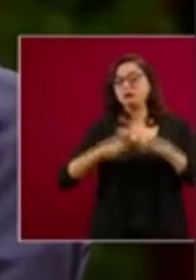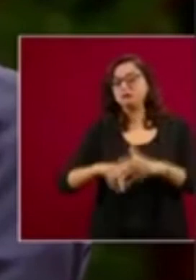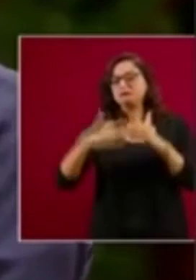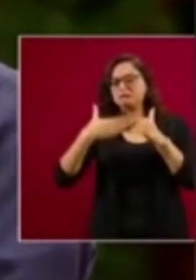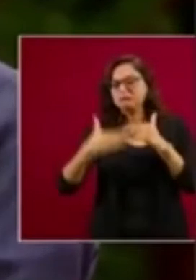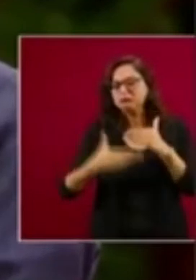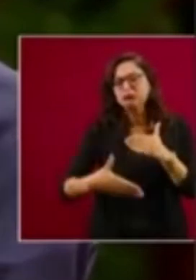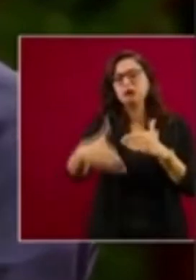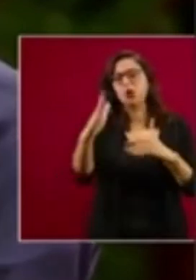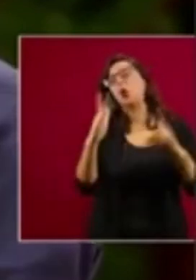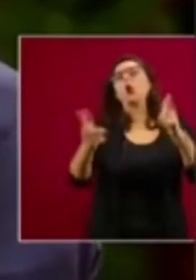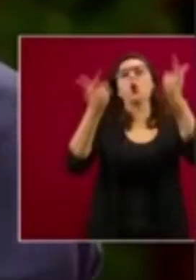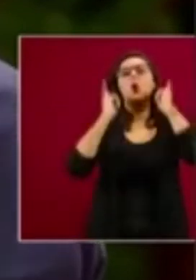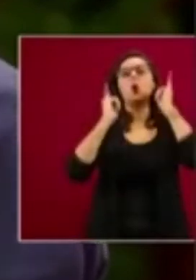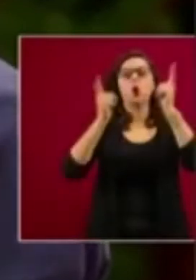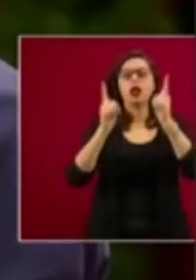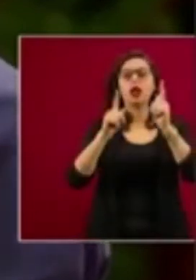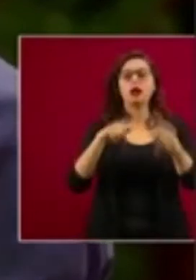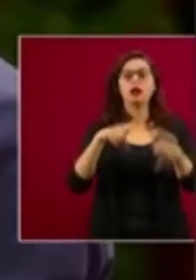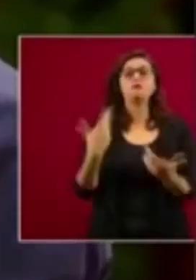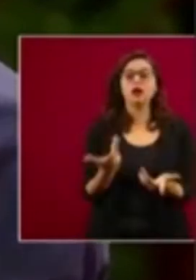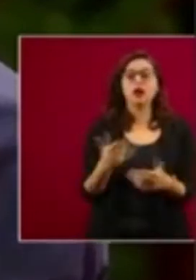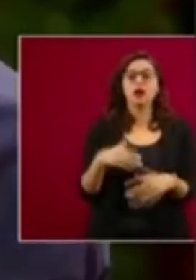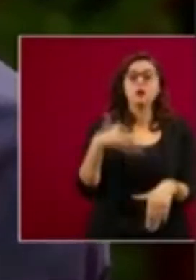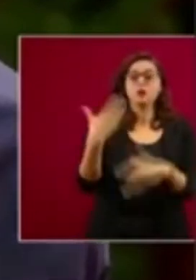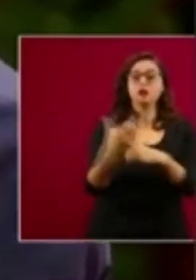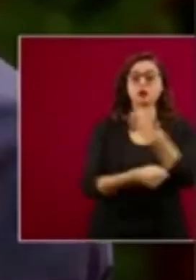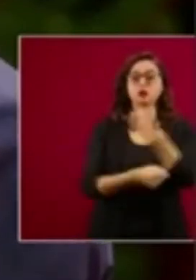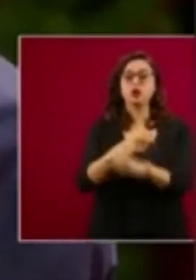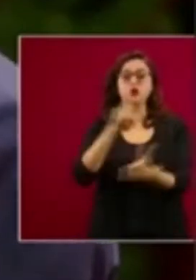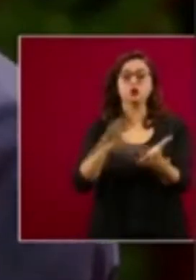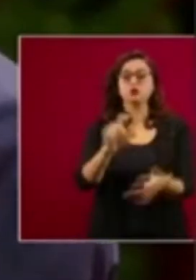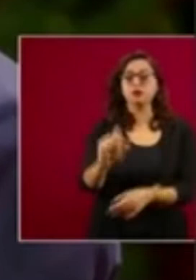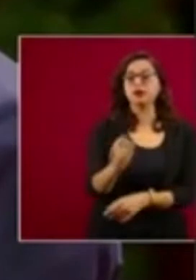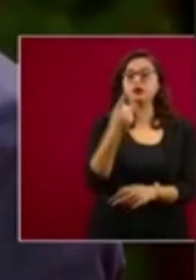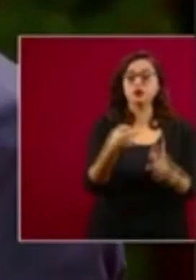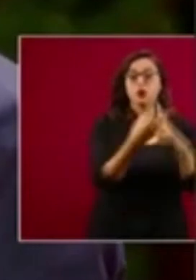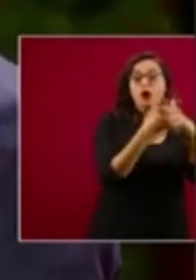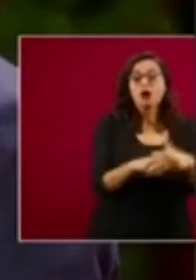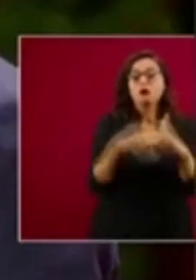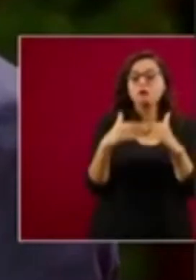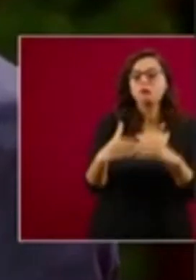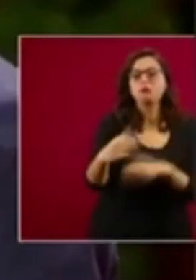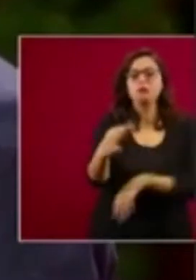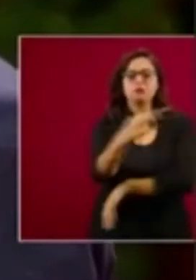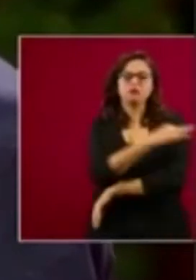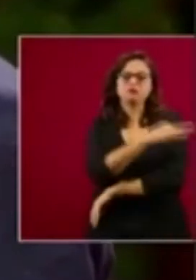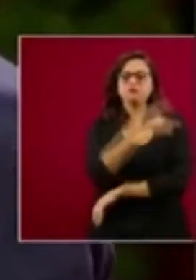un centralismo como parece quererlo quien desgobierna